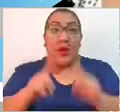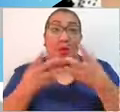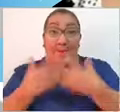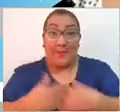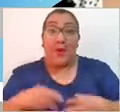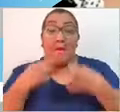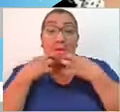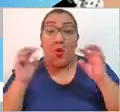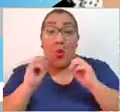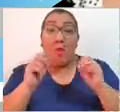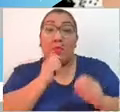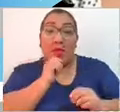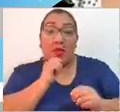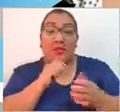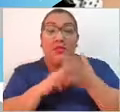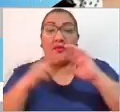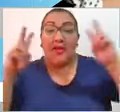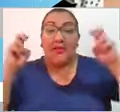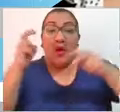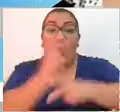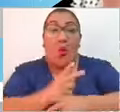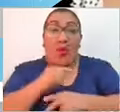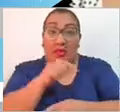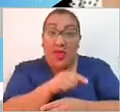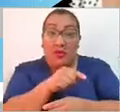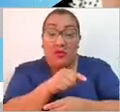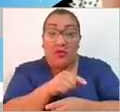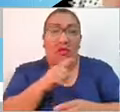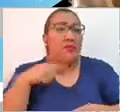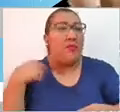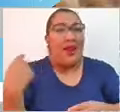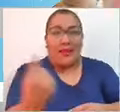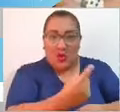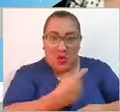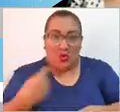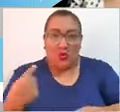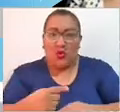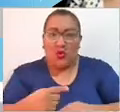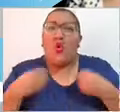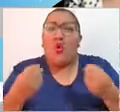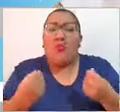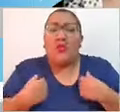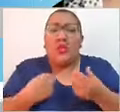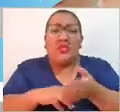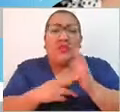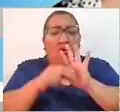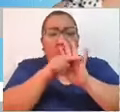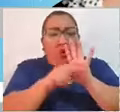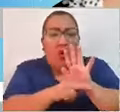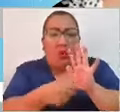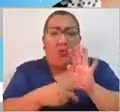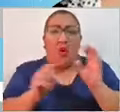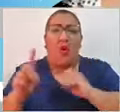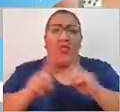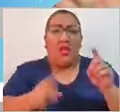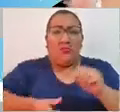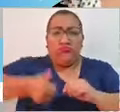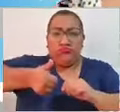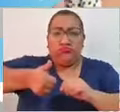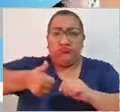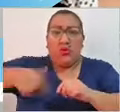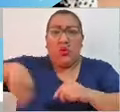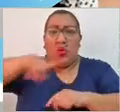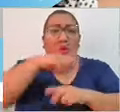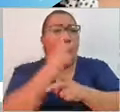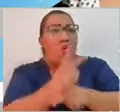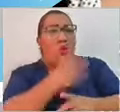públicas o privadas, las medidas preventivas son generales. ¿Cómo contar con una normativa o una directiva interna sobre